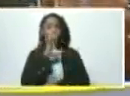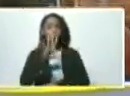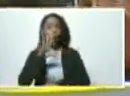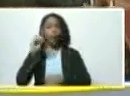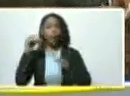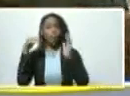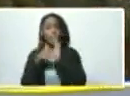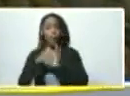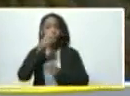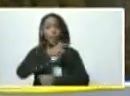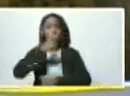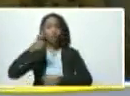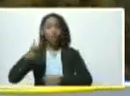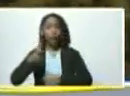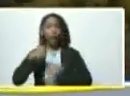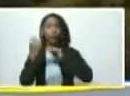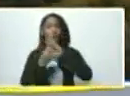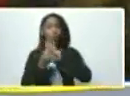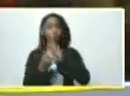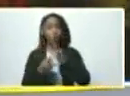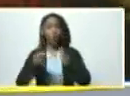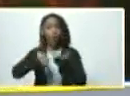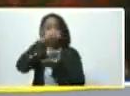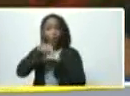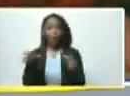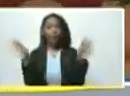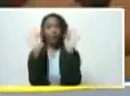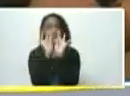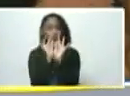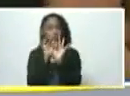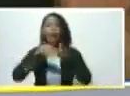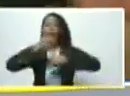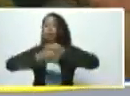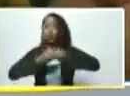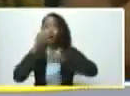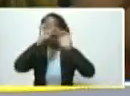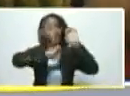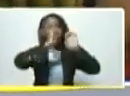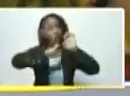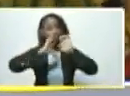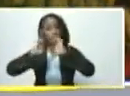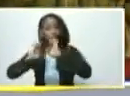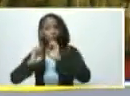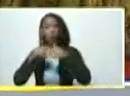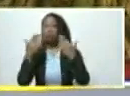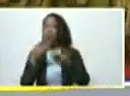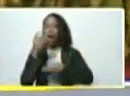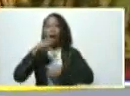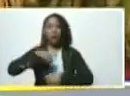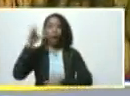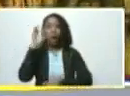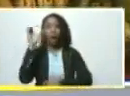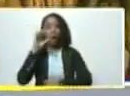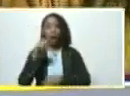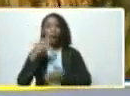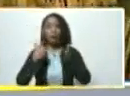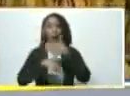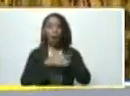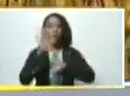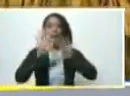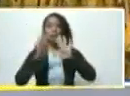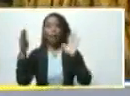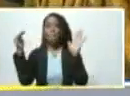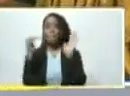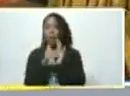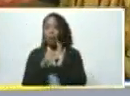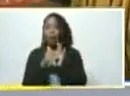150.000 personas que el Instituto Nacional de Nutrición le hizo la evaluación, y en Caracas salieron 15.000